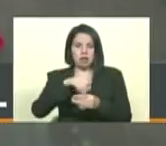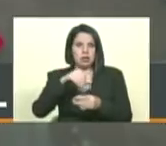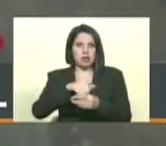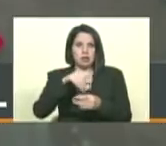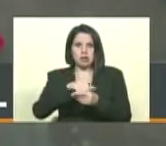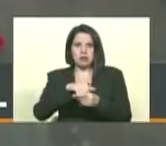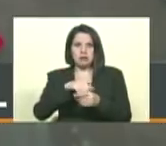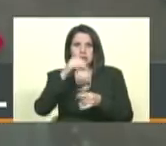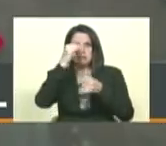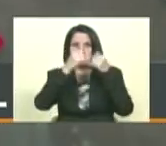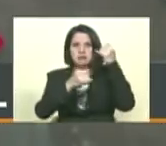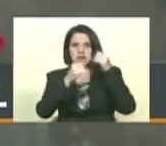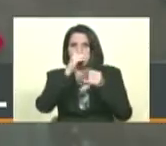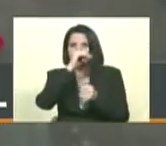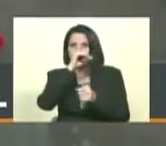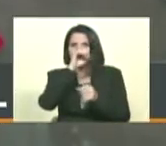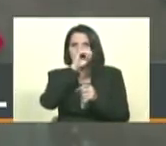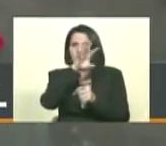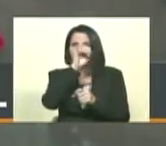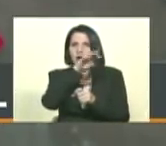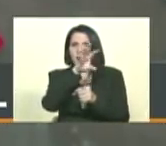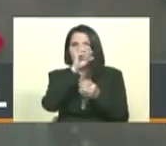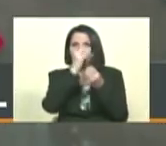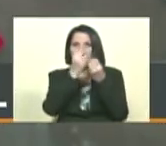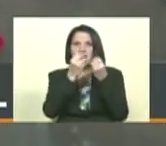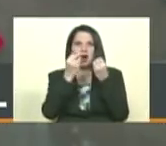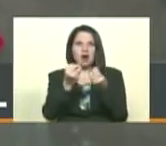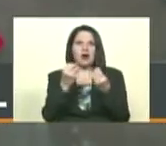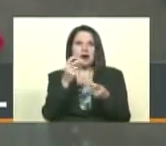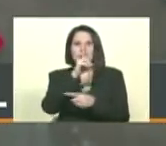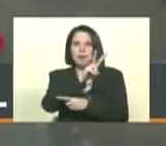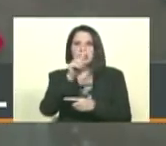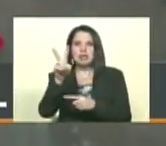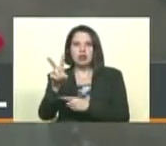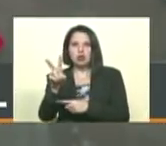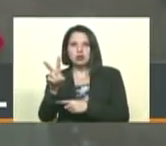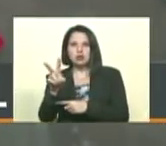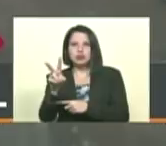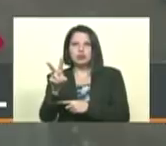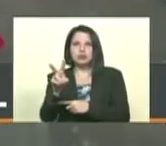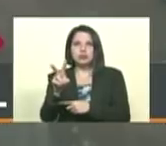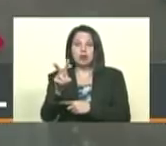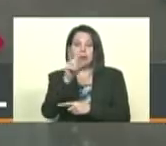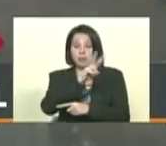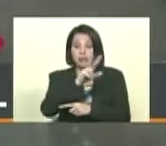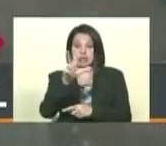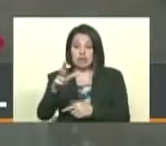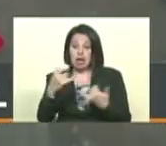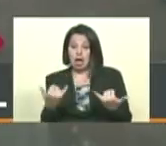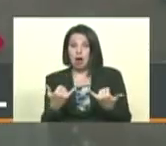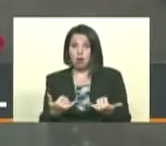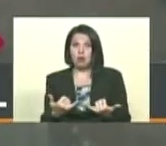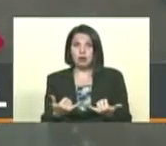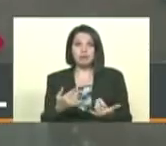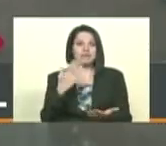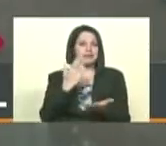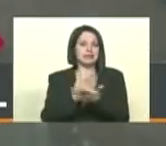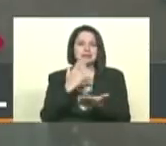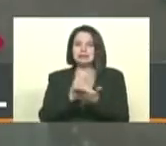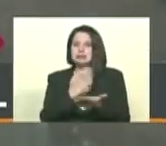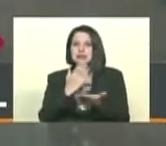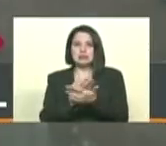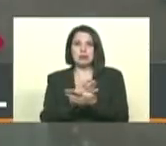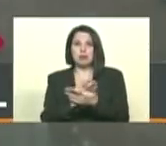tiempos. Hemos hecho 22 elecciones, 23 elecciones con las que tenemos, y siempre ha